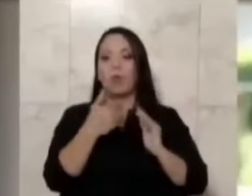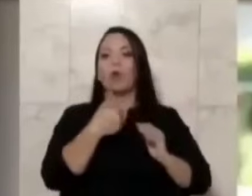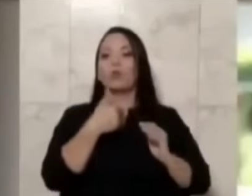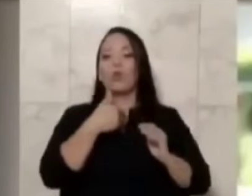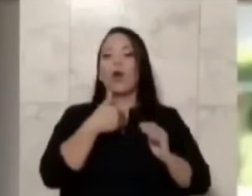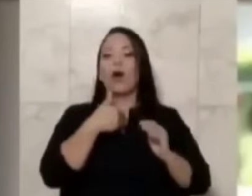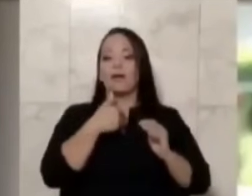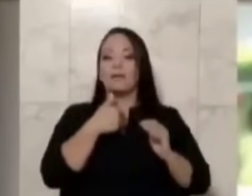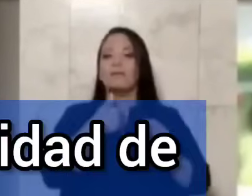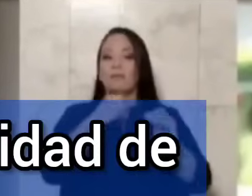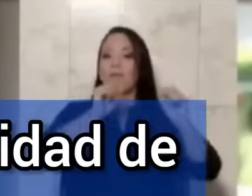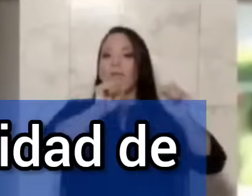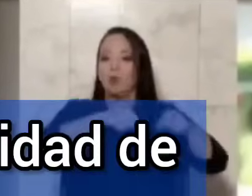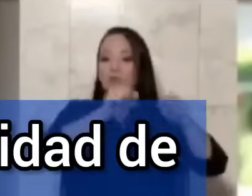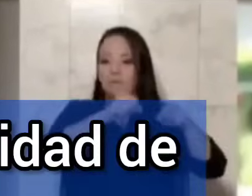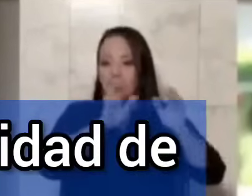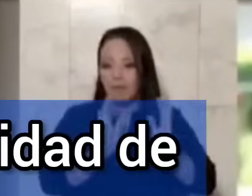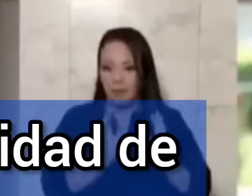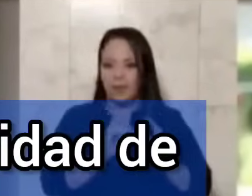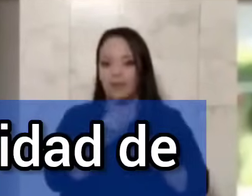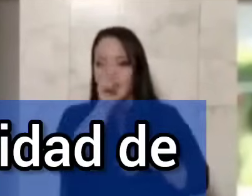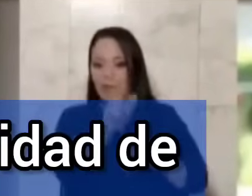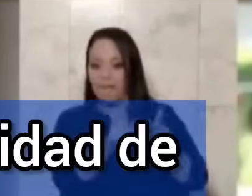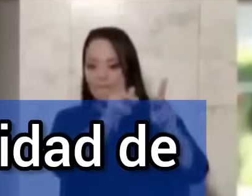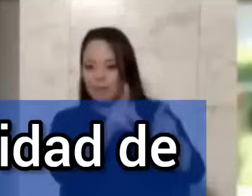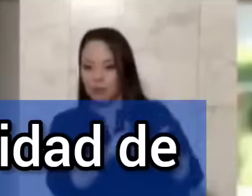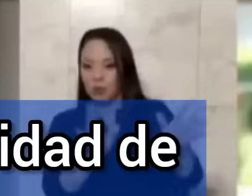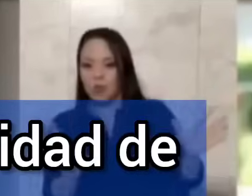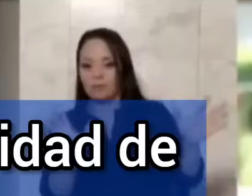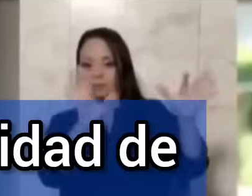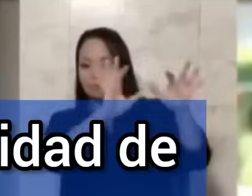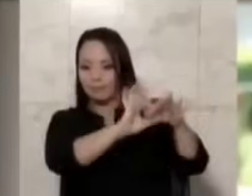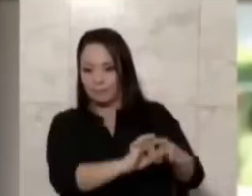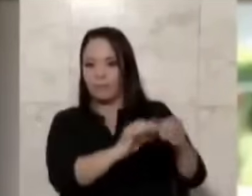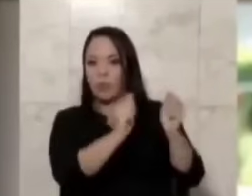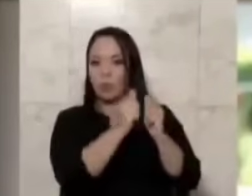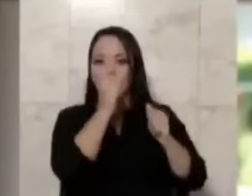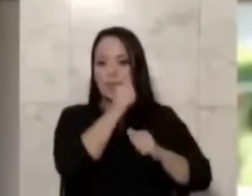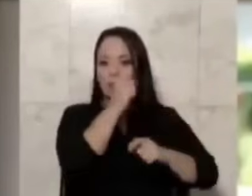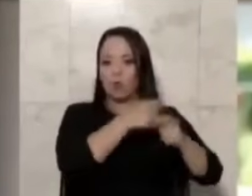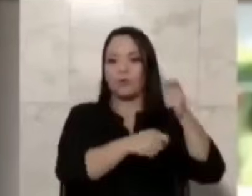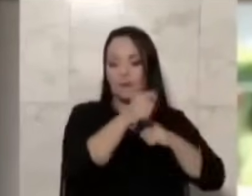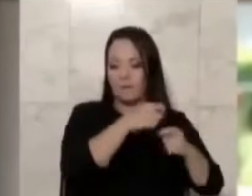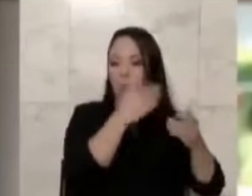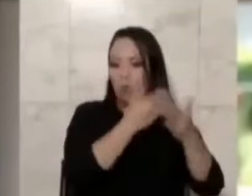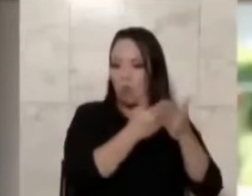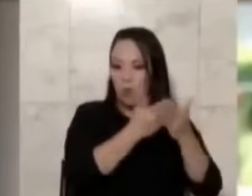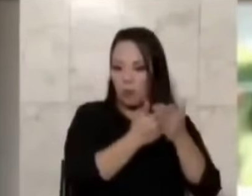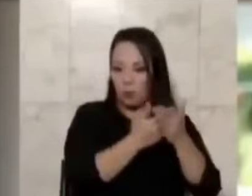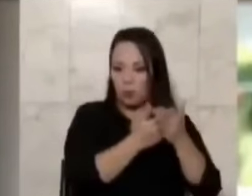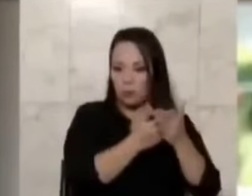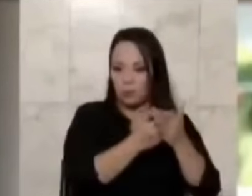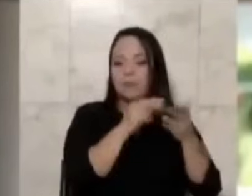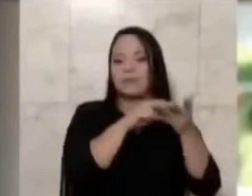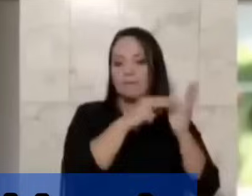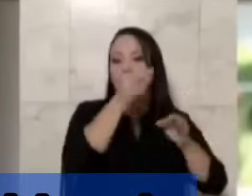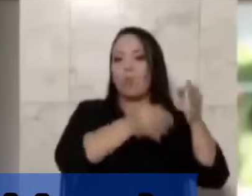que ese sujeto que está vinculado con una actividad de narcotráfico se eleva a juicio,